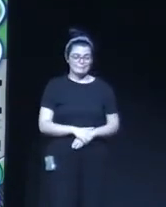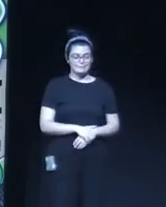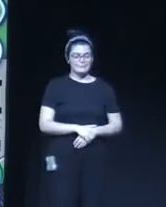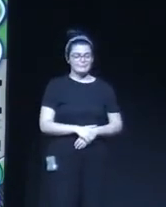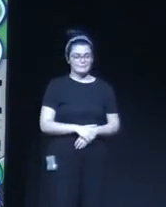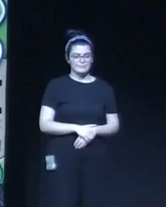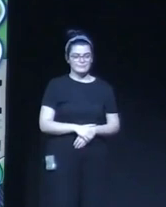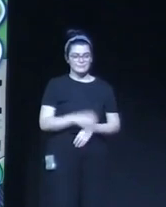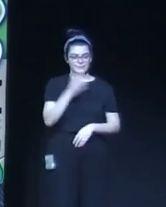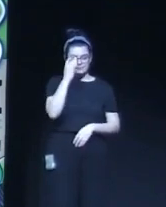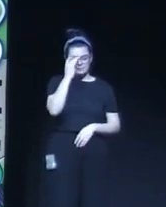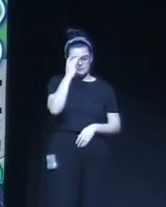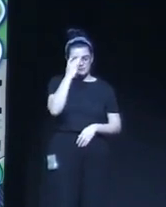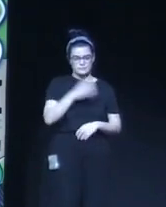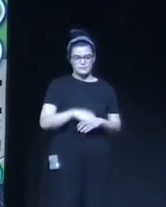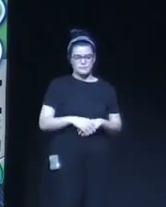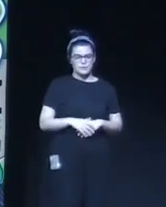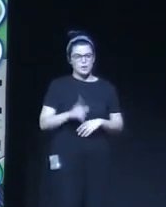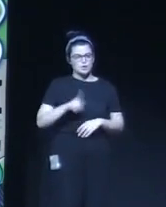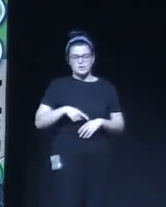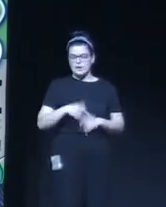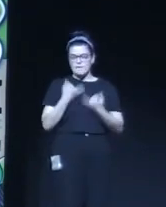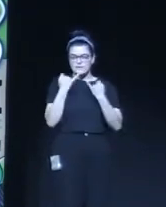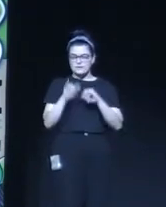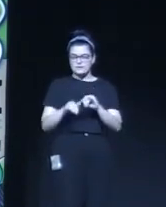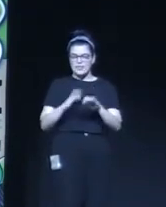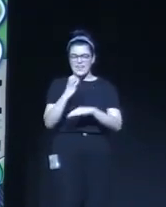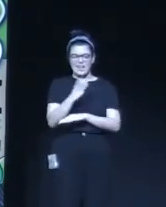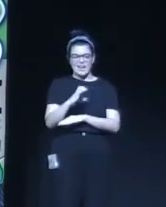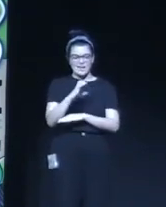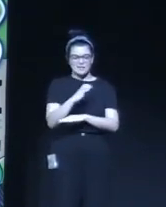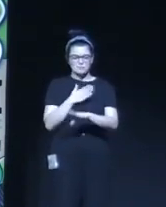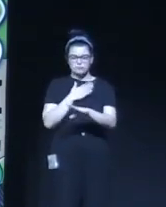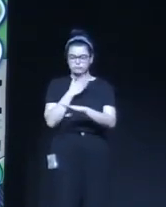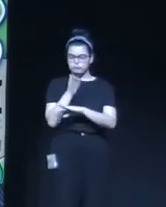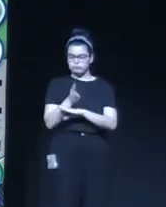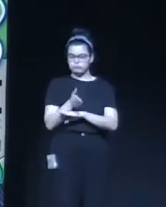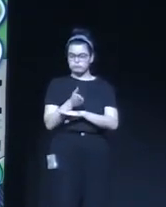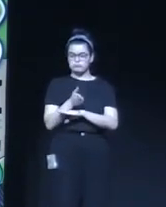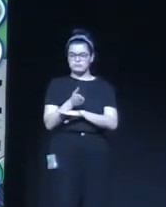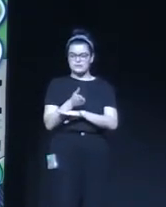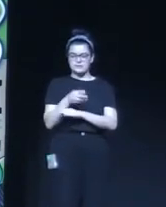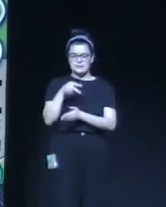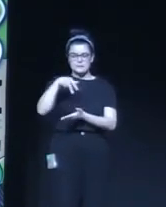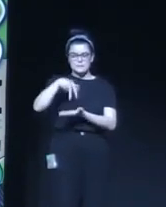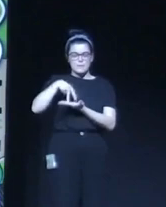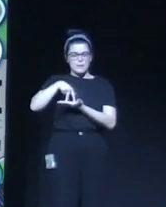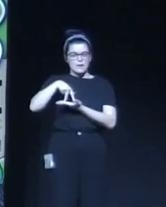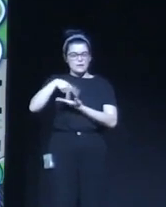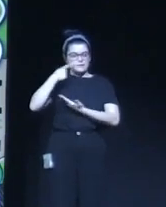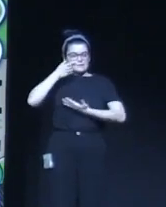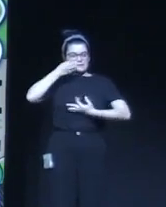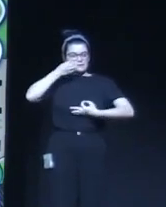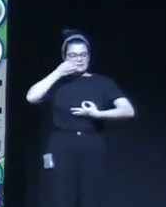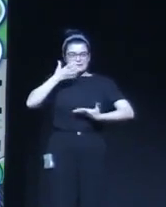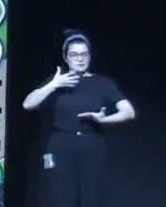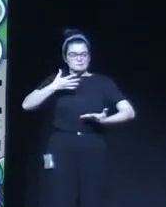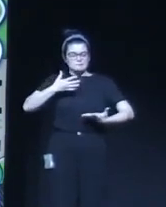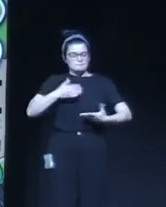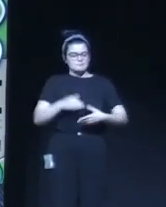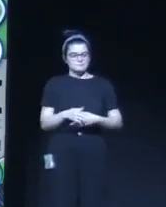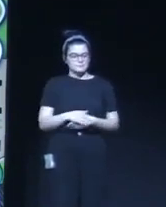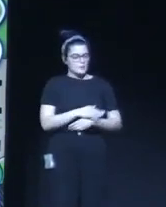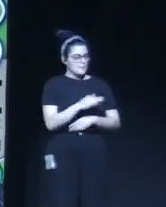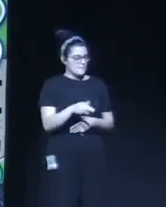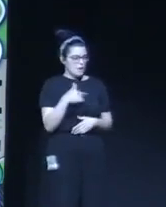una experiencia así, llegar a Cannes y. No sé, es que yo no lo he vivido. Pero aquí